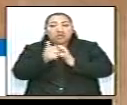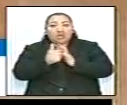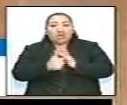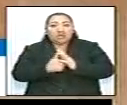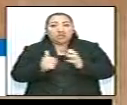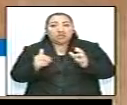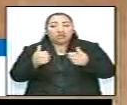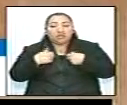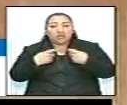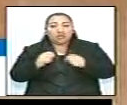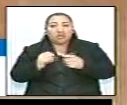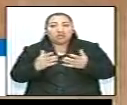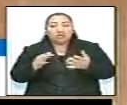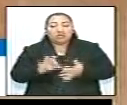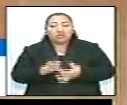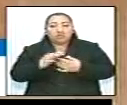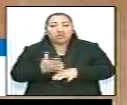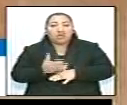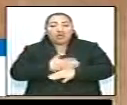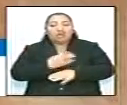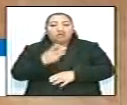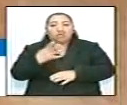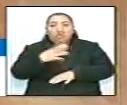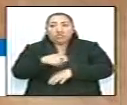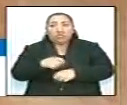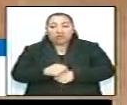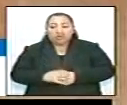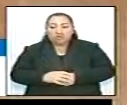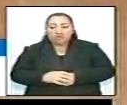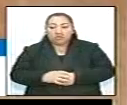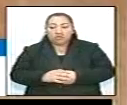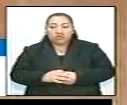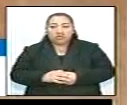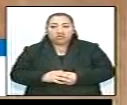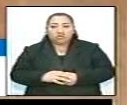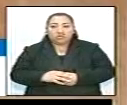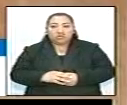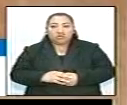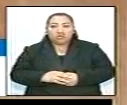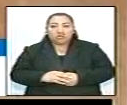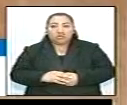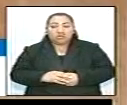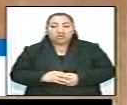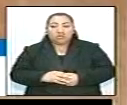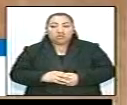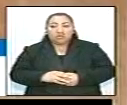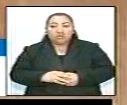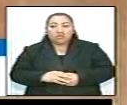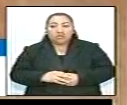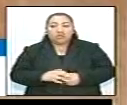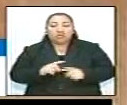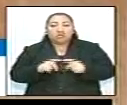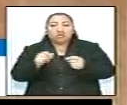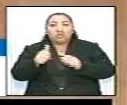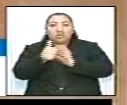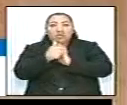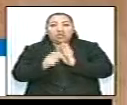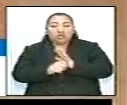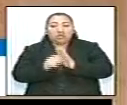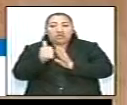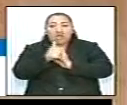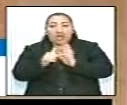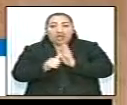tratarse con una anticipación no menor de 24 horas. De acuerdo a lo establecido en ese artículo, se propone que la